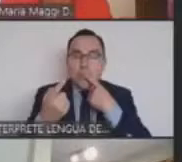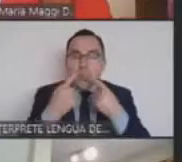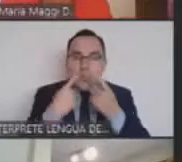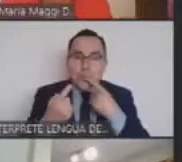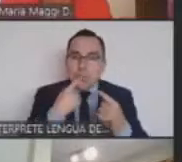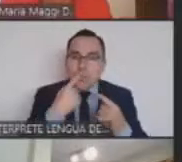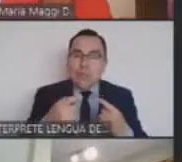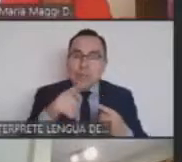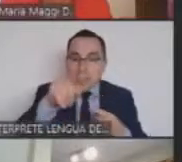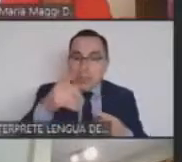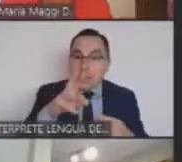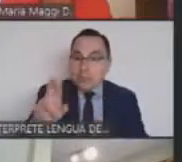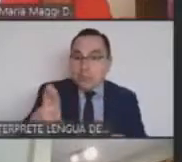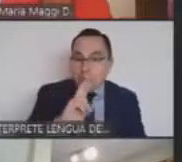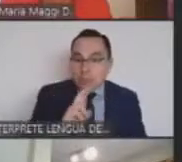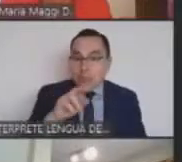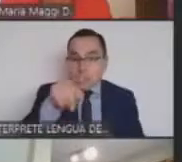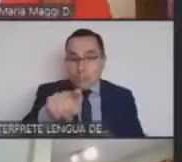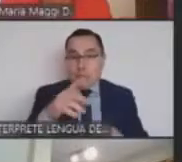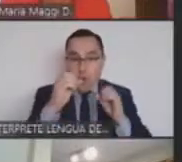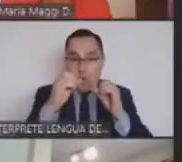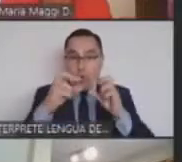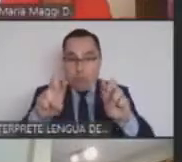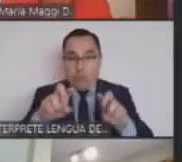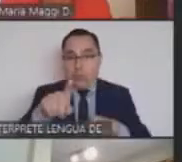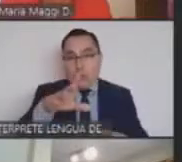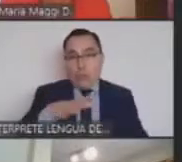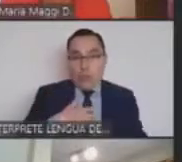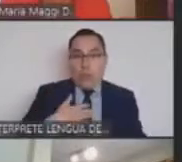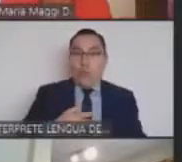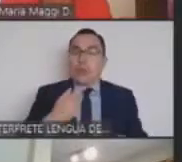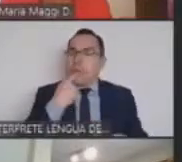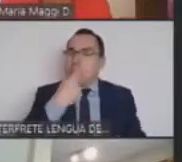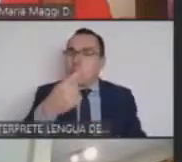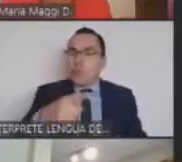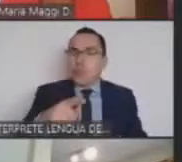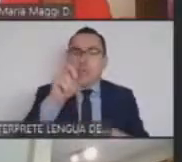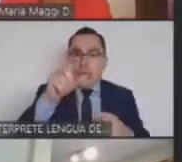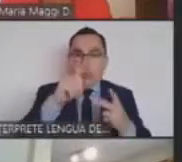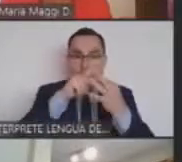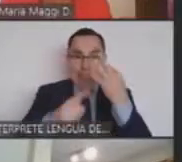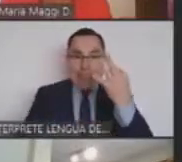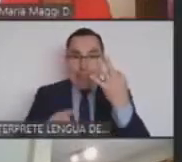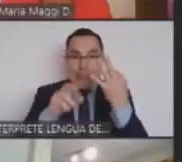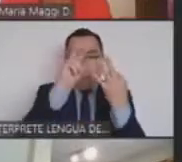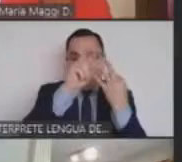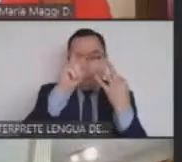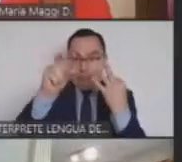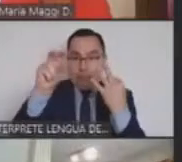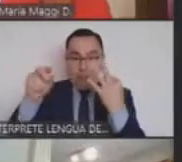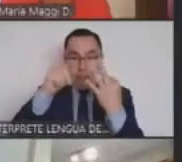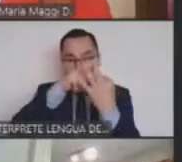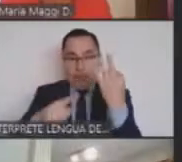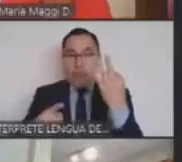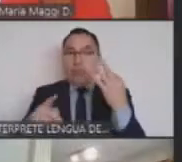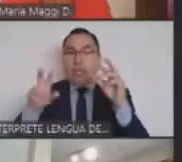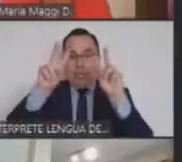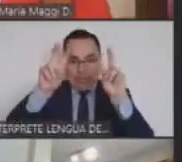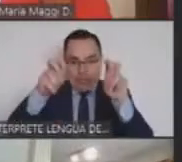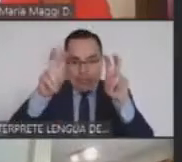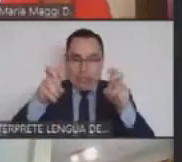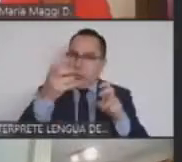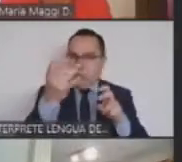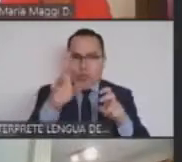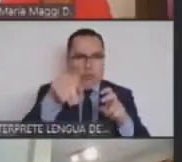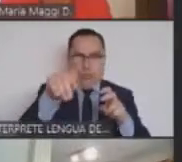respuestas ustedes tienen la oportunidad de formular preguntas a cualquiera de los expositores sobre los temas que nos convocan hoy día en